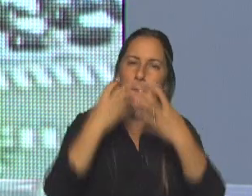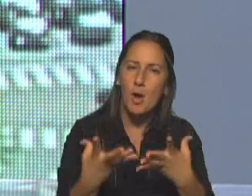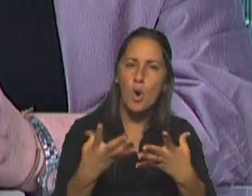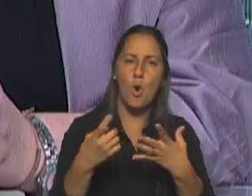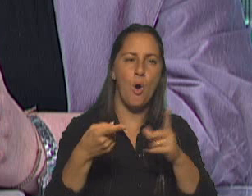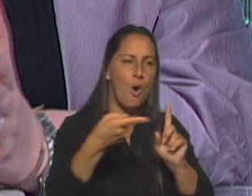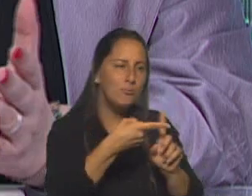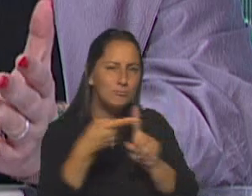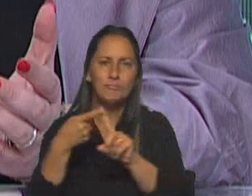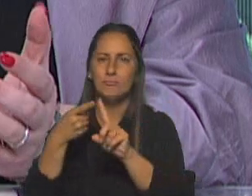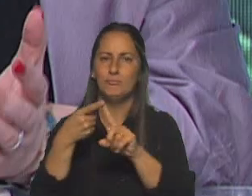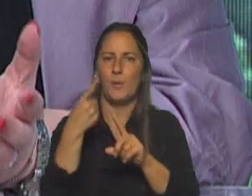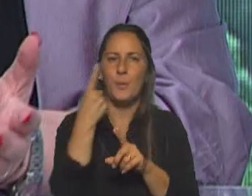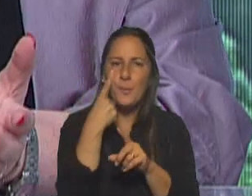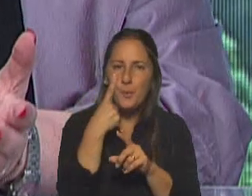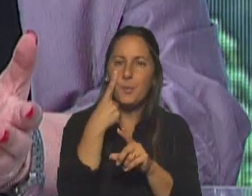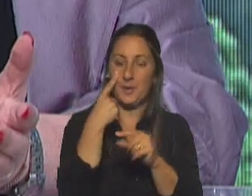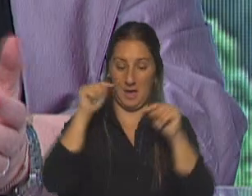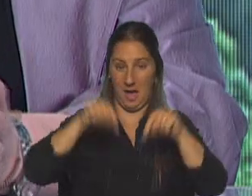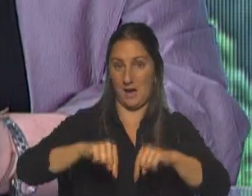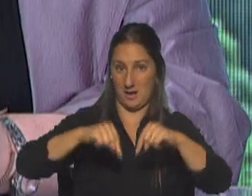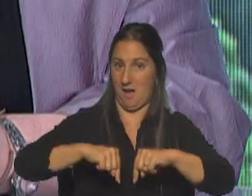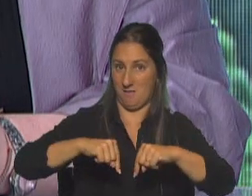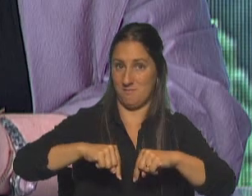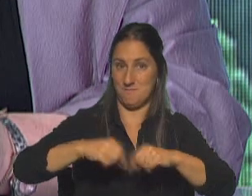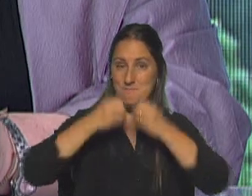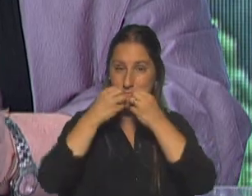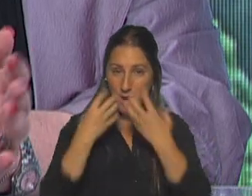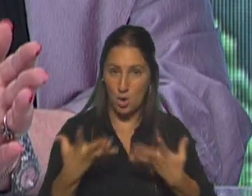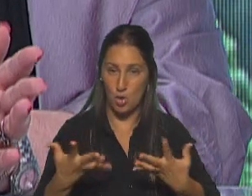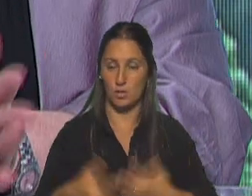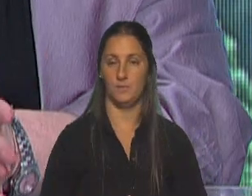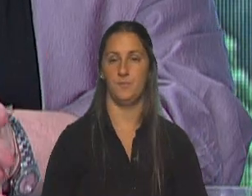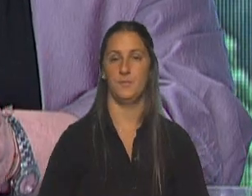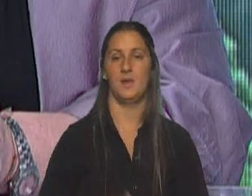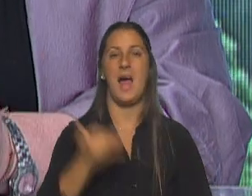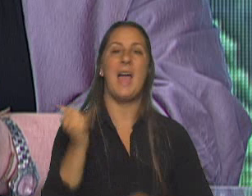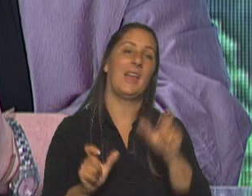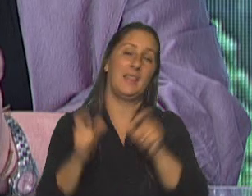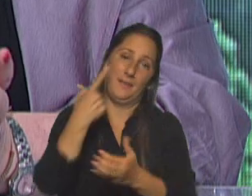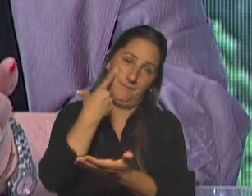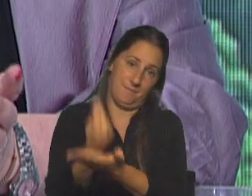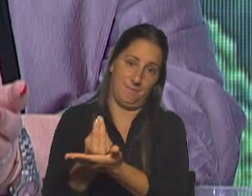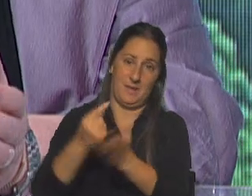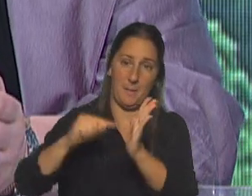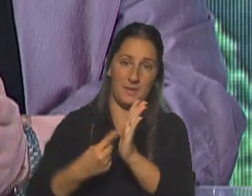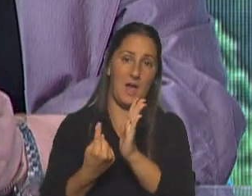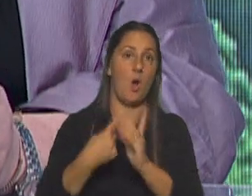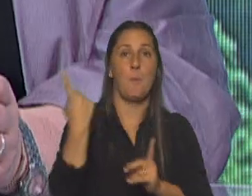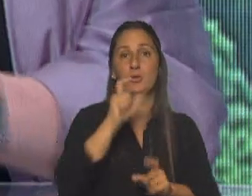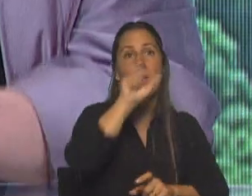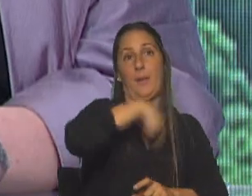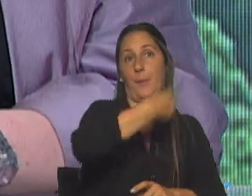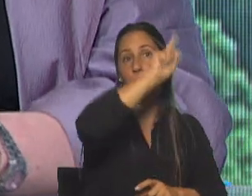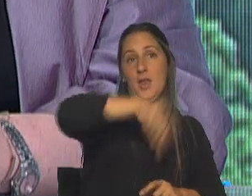cercana a los que vivimos acá cotidianamente. Digo, ahí hay gente que son porteños, hay gente como yo que elegimos vivir